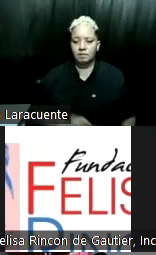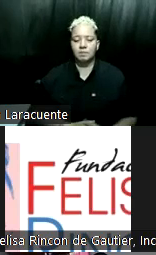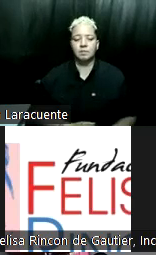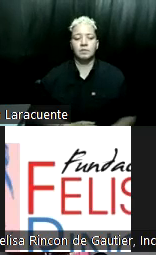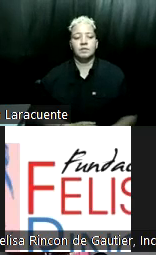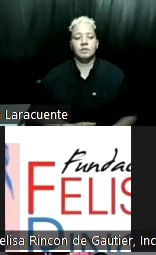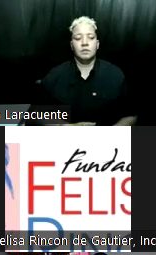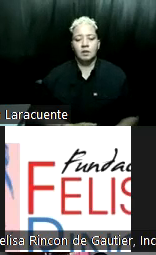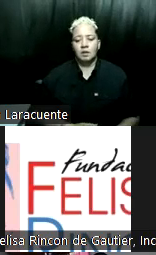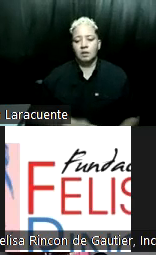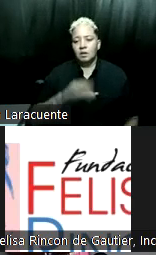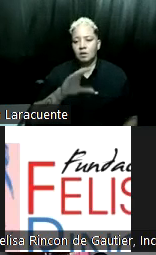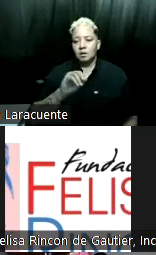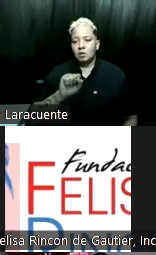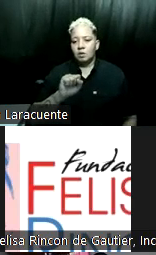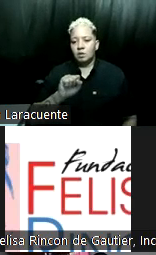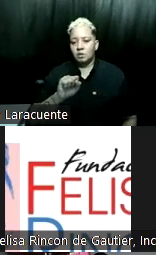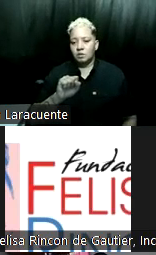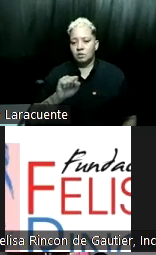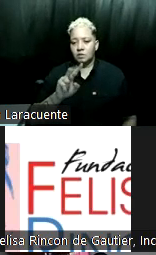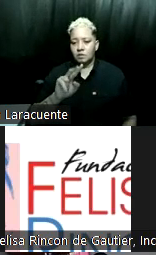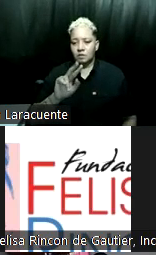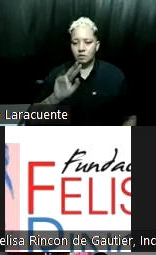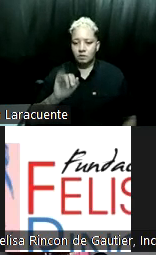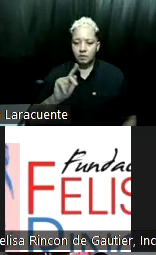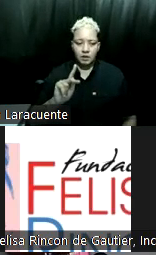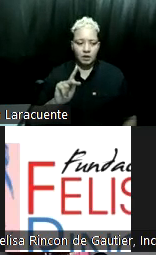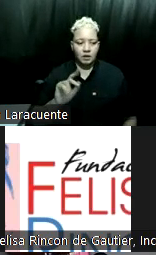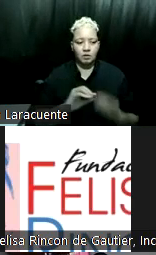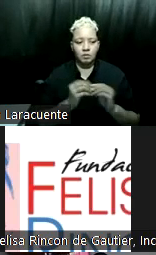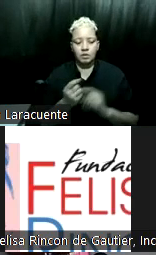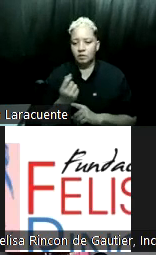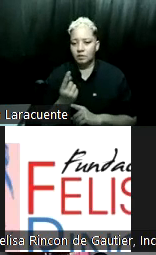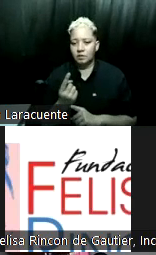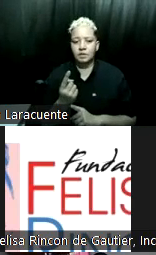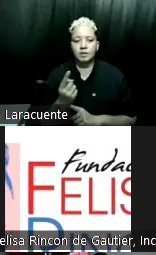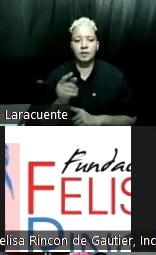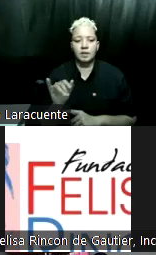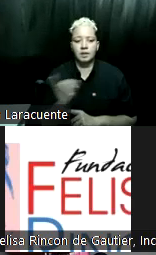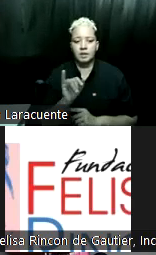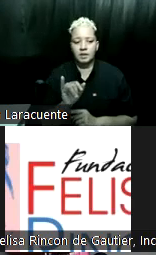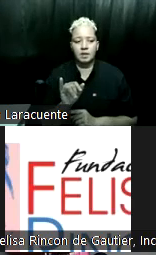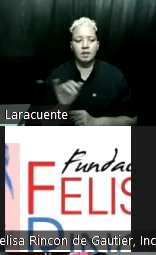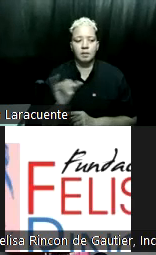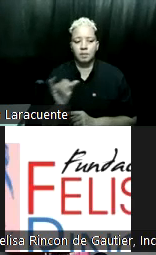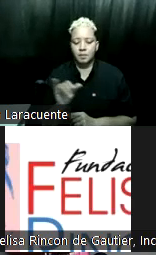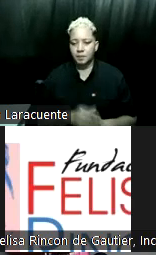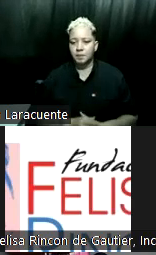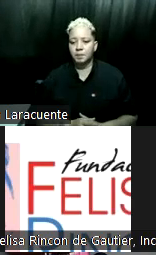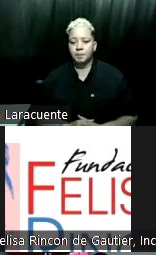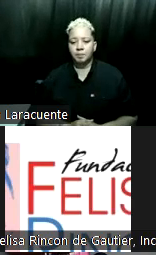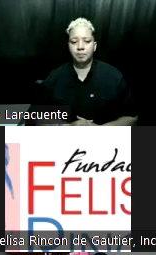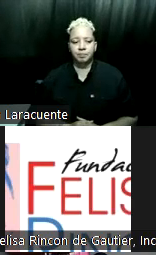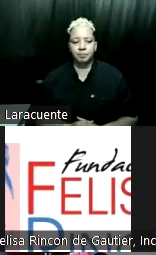Kresimir Kosic es este jugador, el número 11 que está aquí en una foto a mano izquierda también. Es una